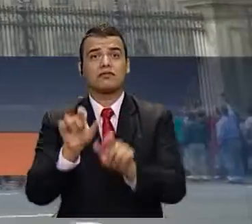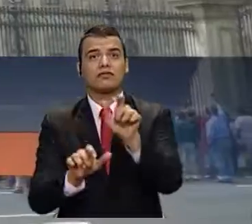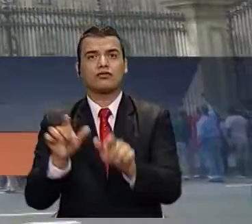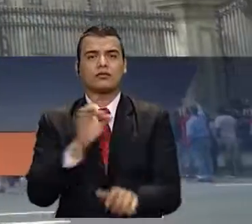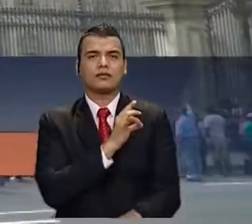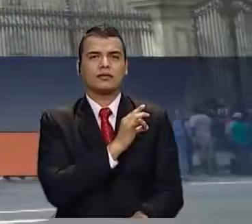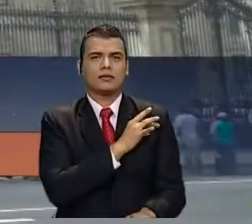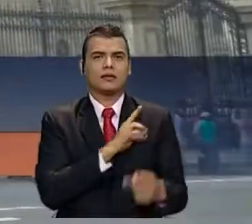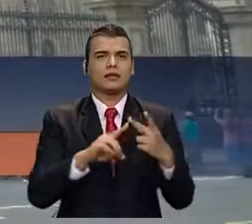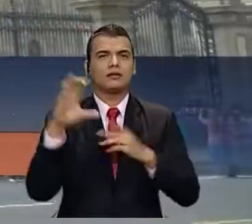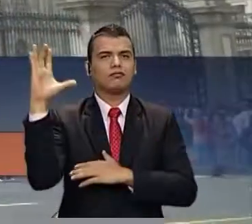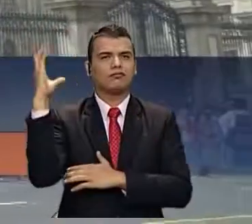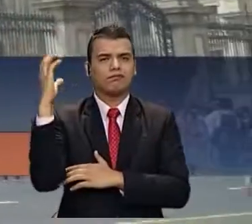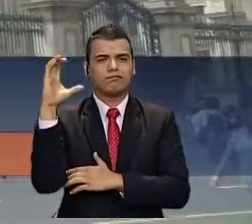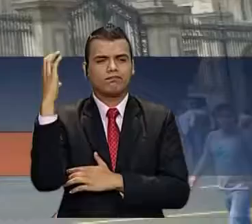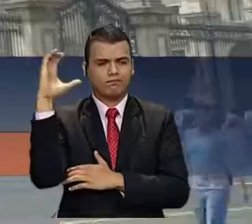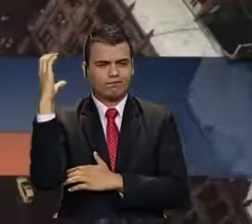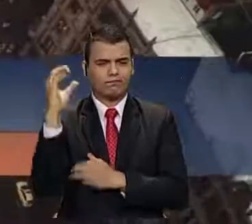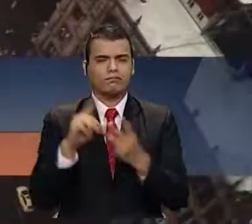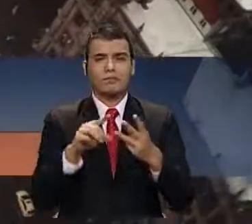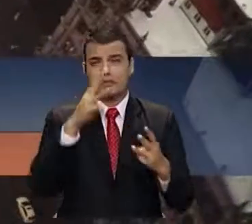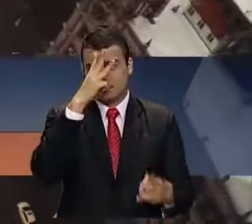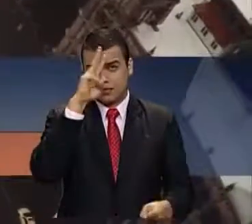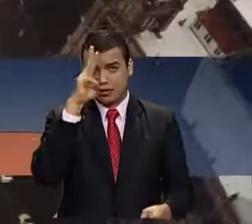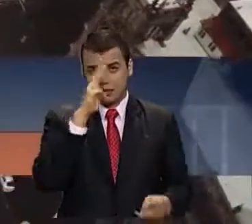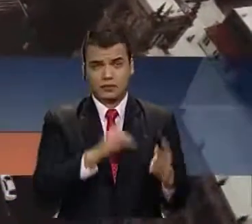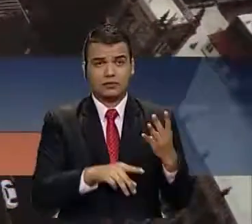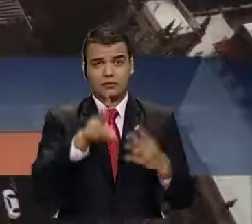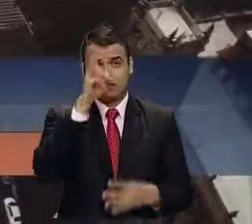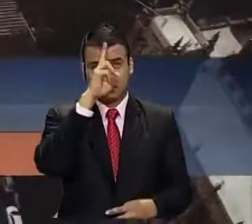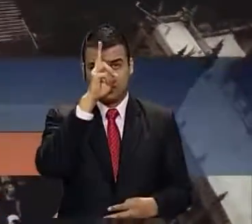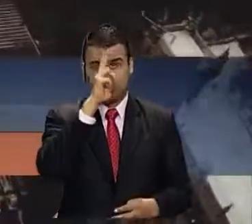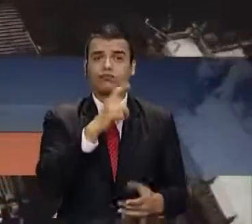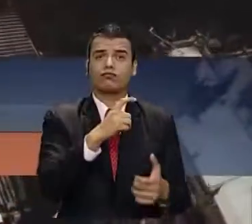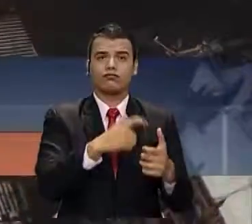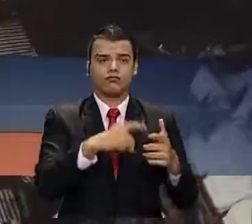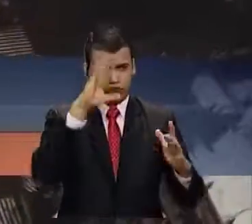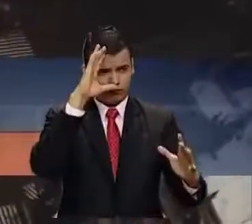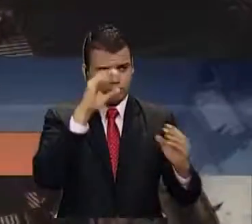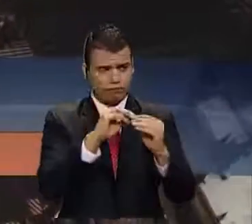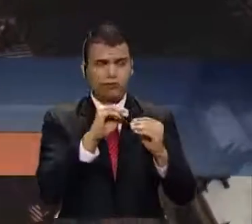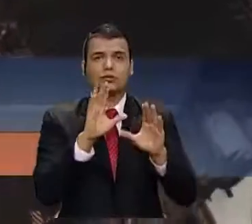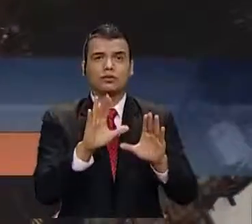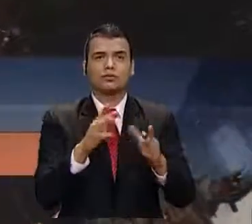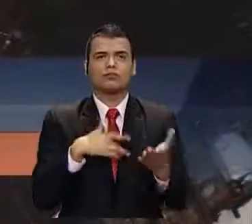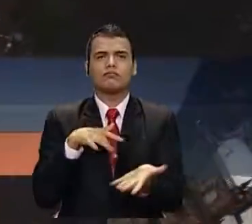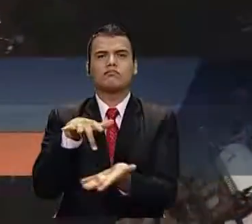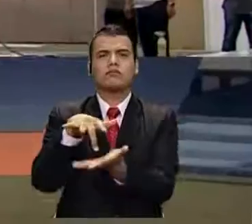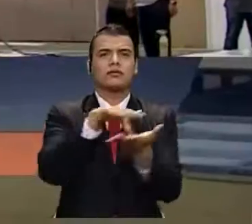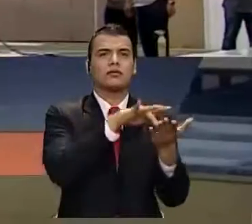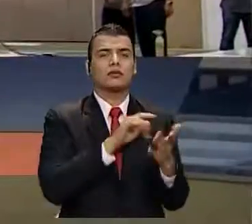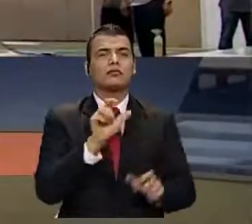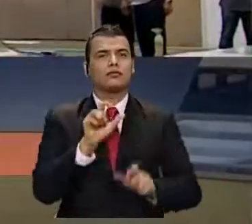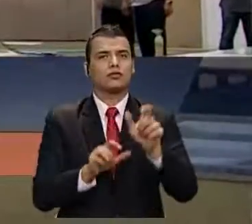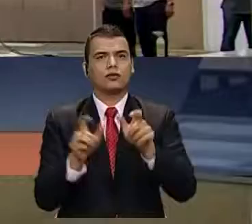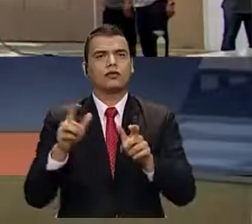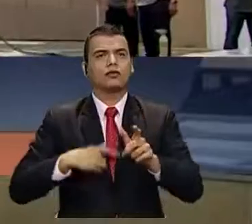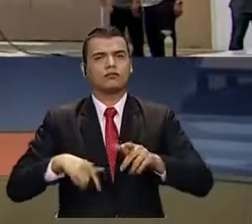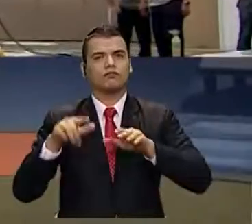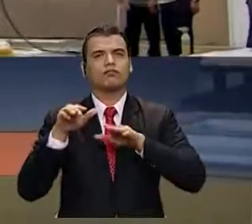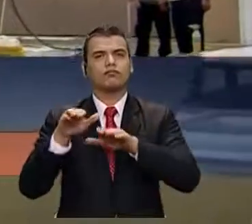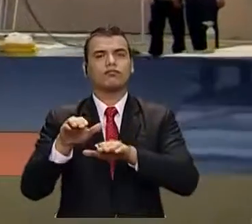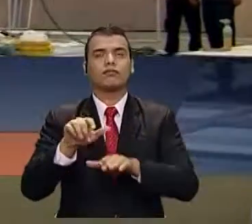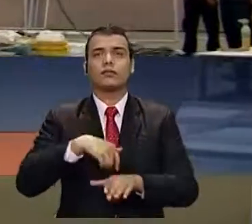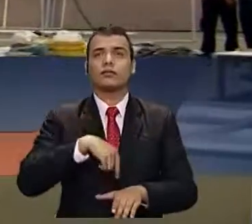Chile, Colombia, México y Perú, Estados miembros de la Alianza, contarán con la participación de representantes de los estados